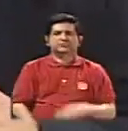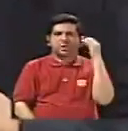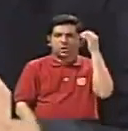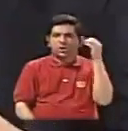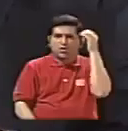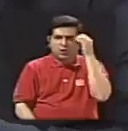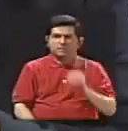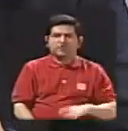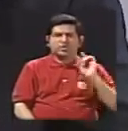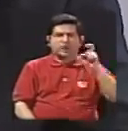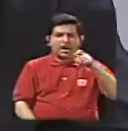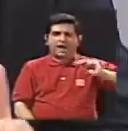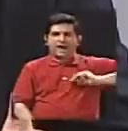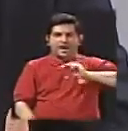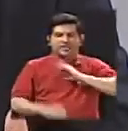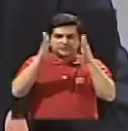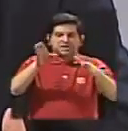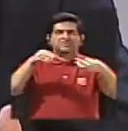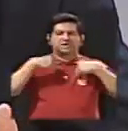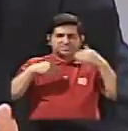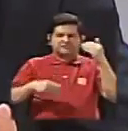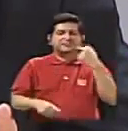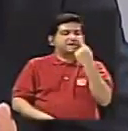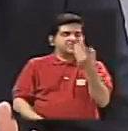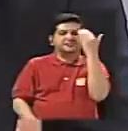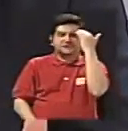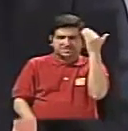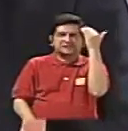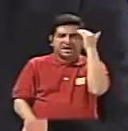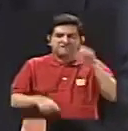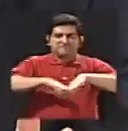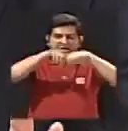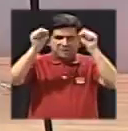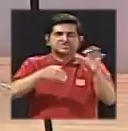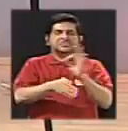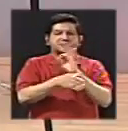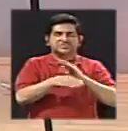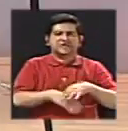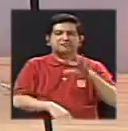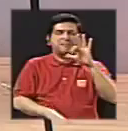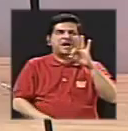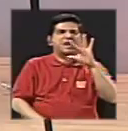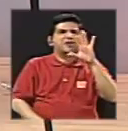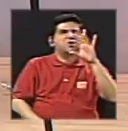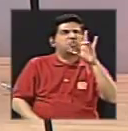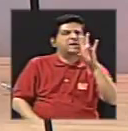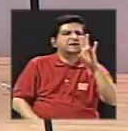hecho de que el exministro reconozca que se sabía que el sistema iba a funcionar en un